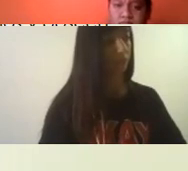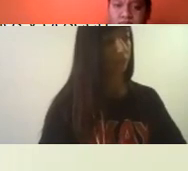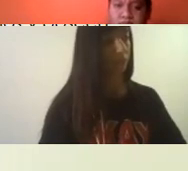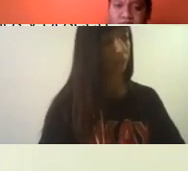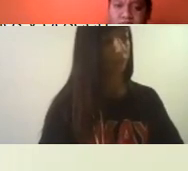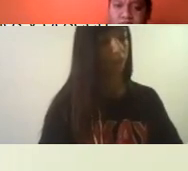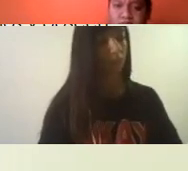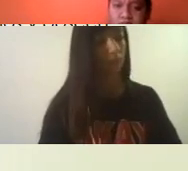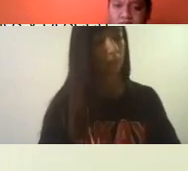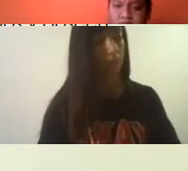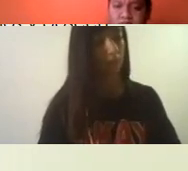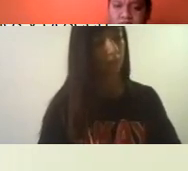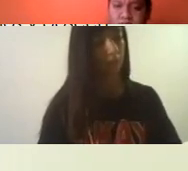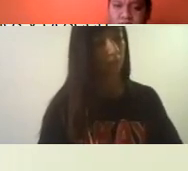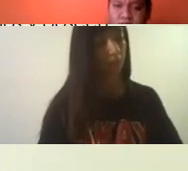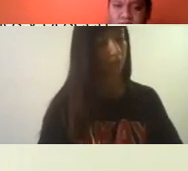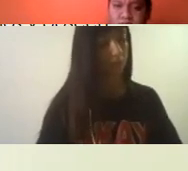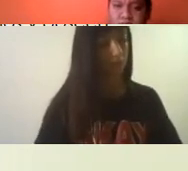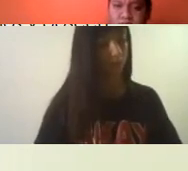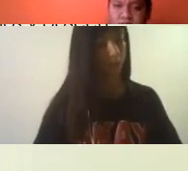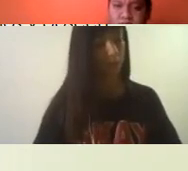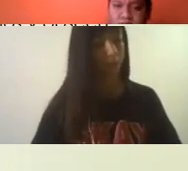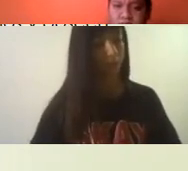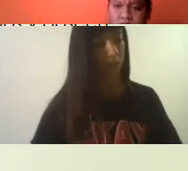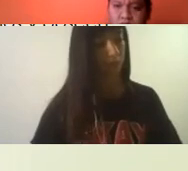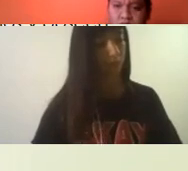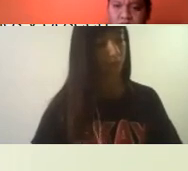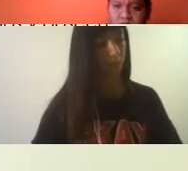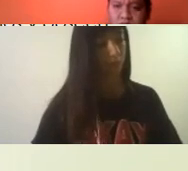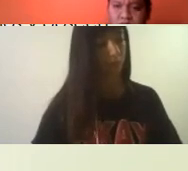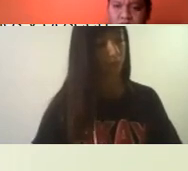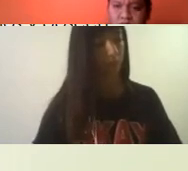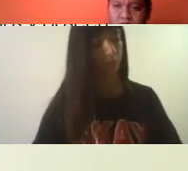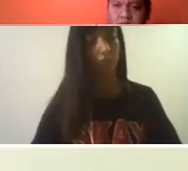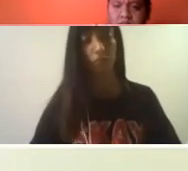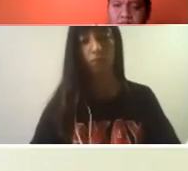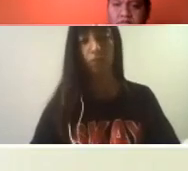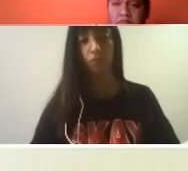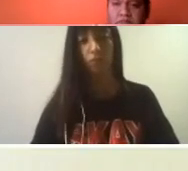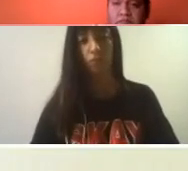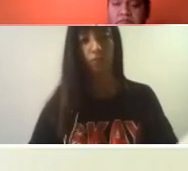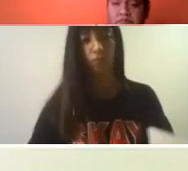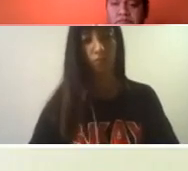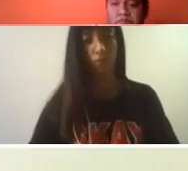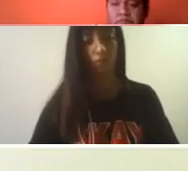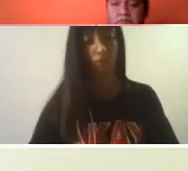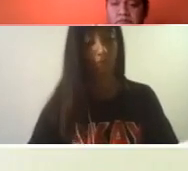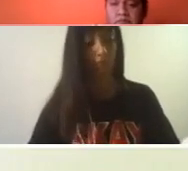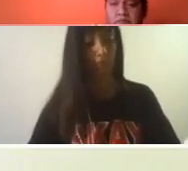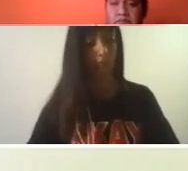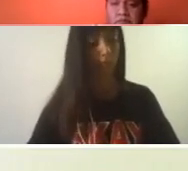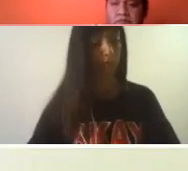los tejidos va a determinar, nos va a ayudar a nosotros a poder organizarlos en grupos. Pero después dijimos